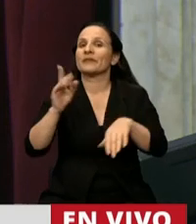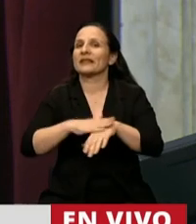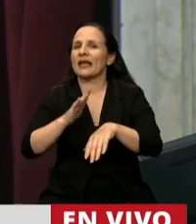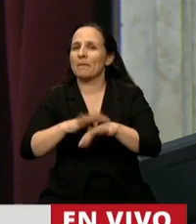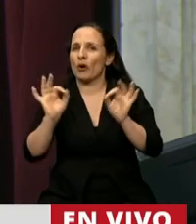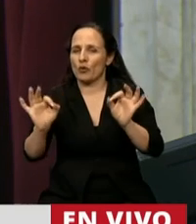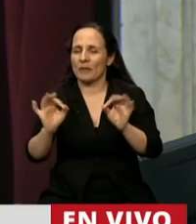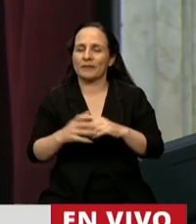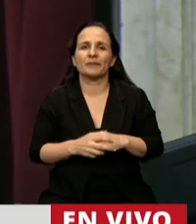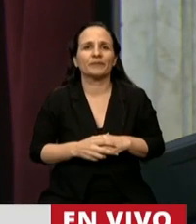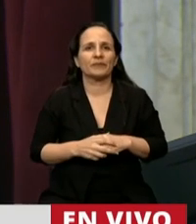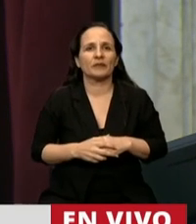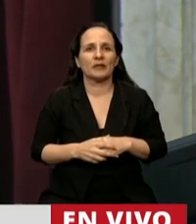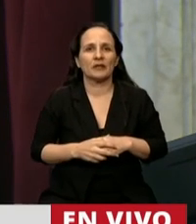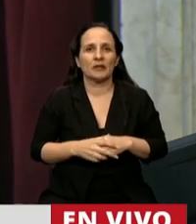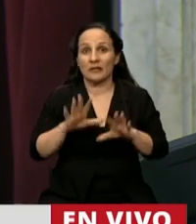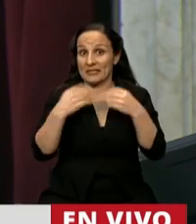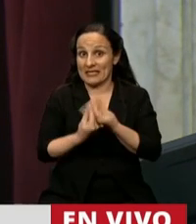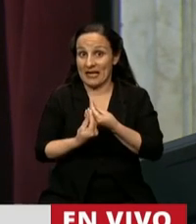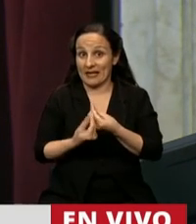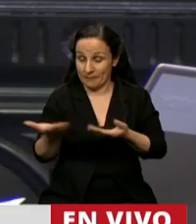su tiempo, por favor. ¿Me deja un cierre?